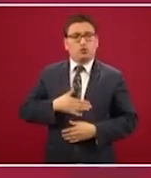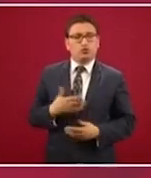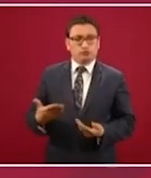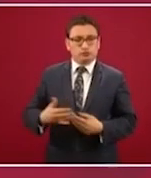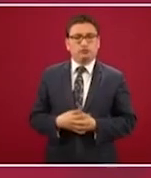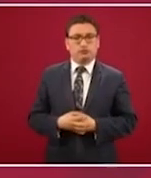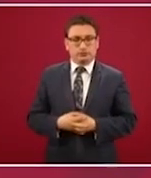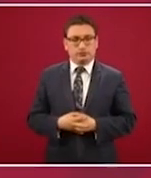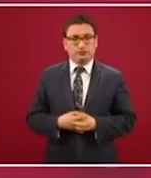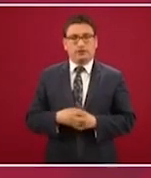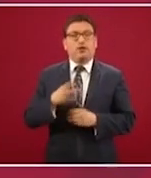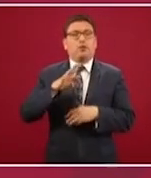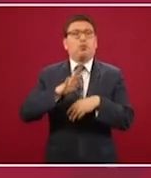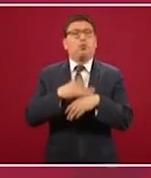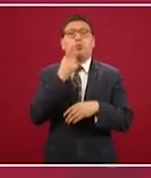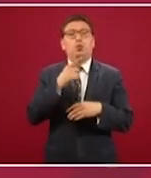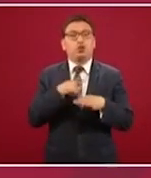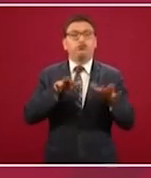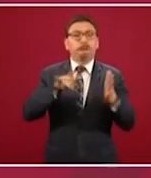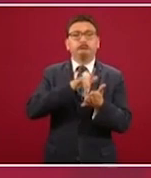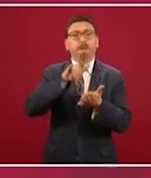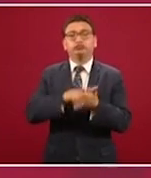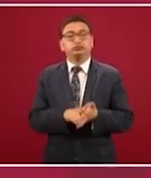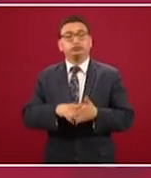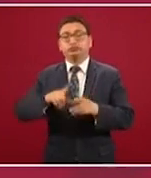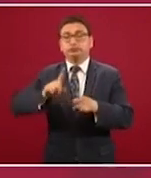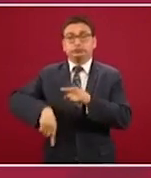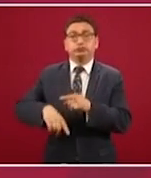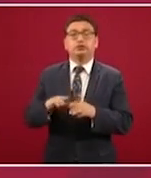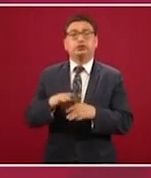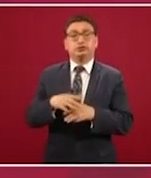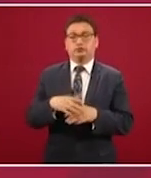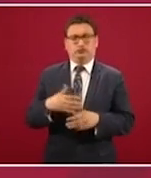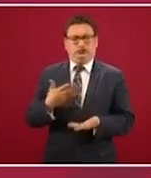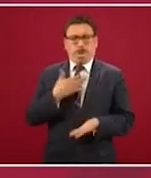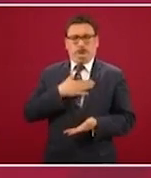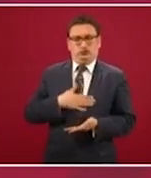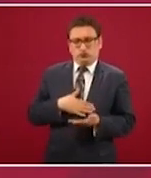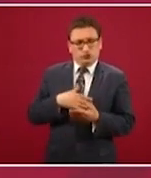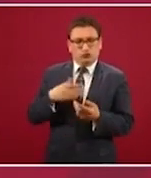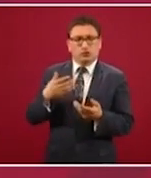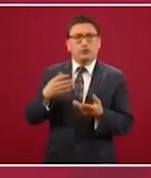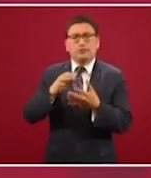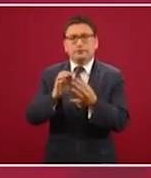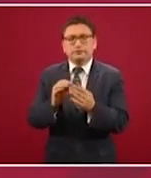quiebras injustificadas que se hicieron para